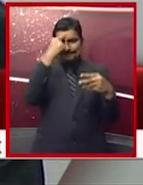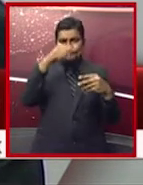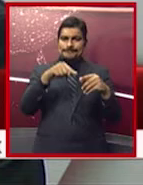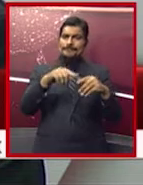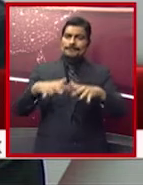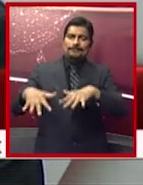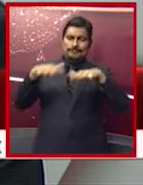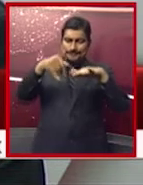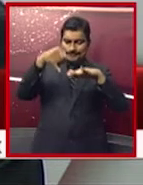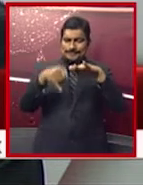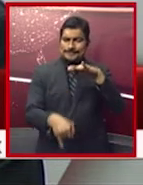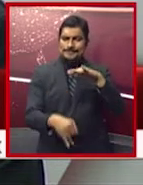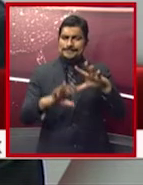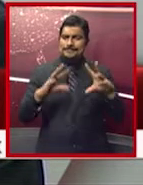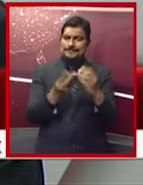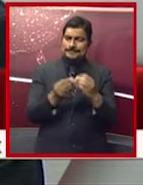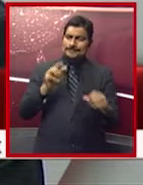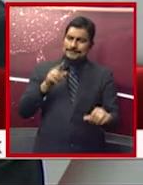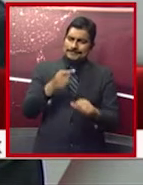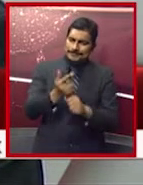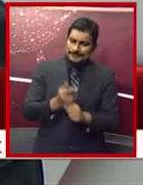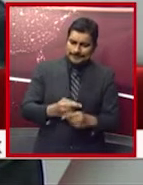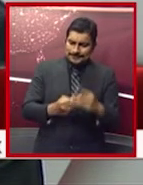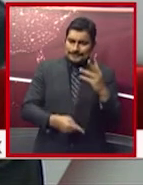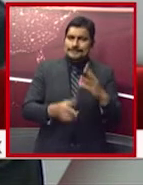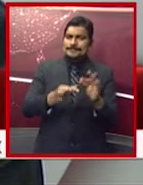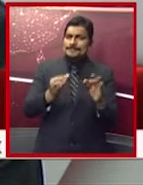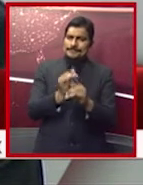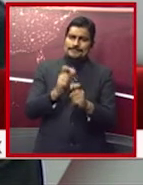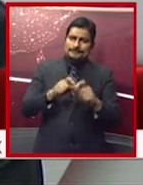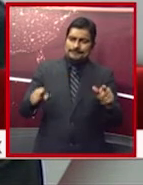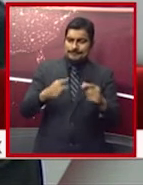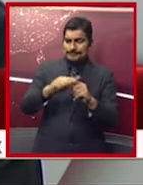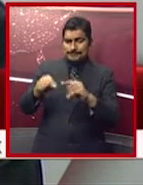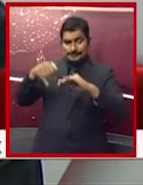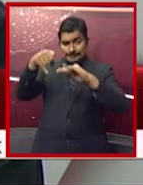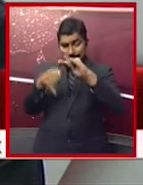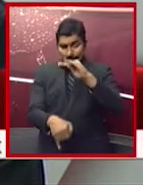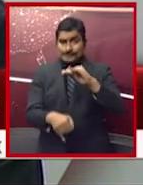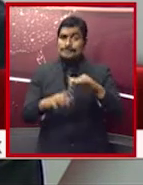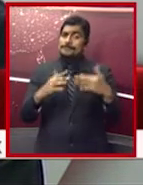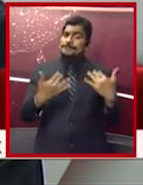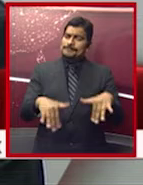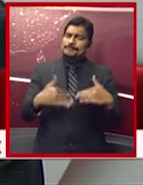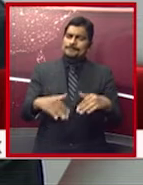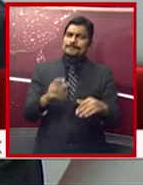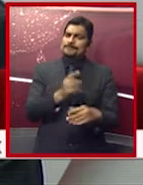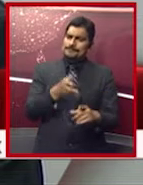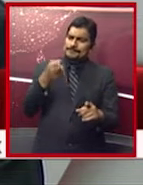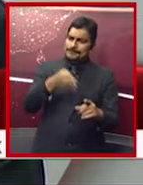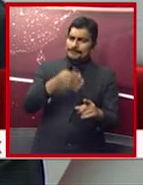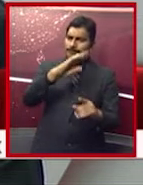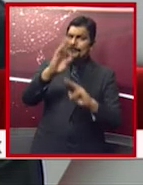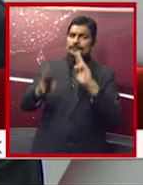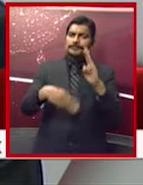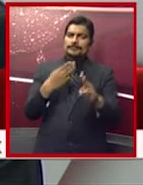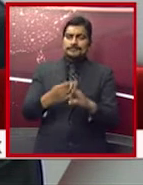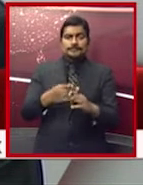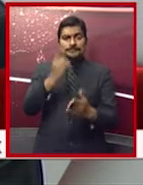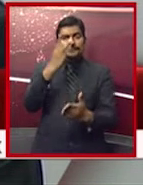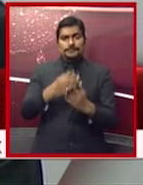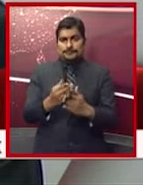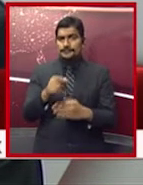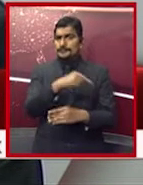profundas. Nadie hace inversiones y desarrolla cuencas de aguas profundas solos en el mundo.